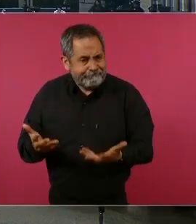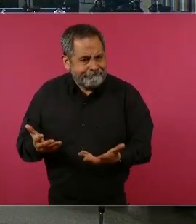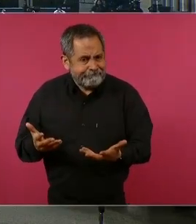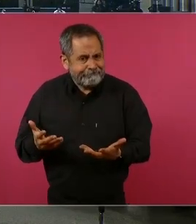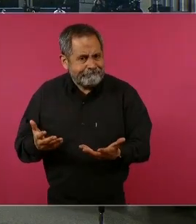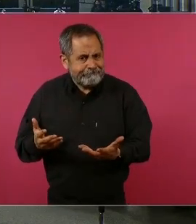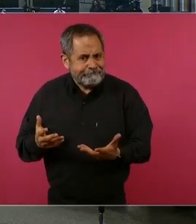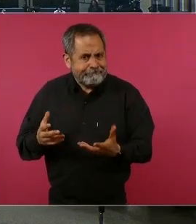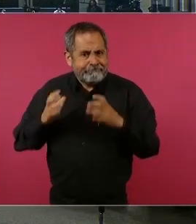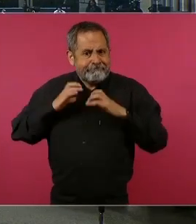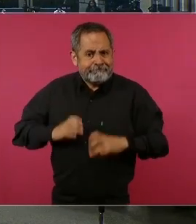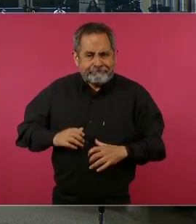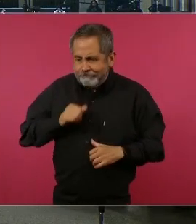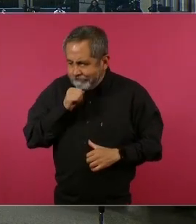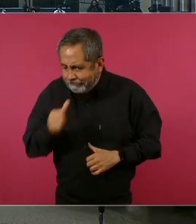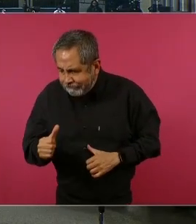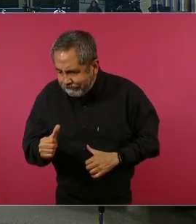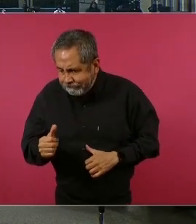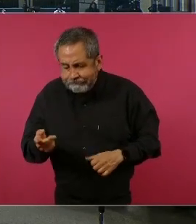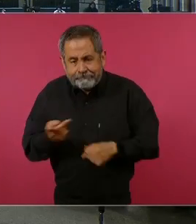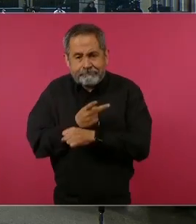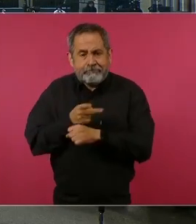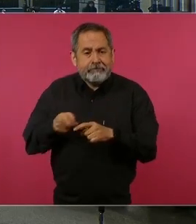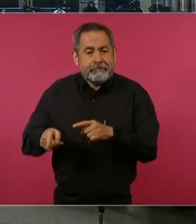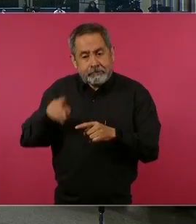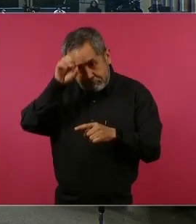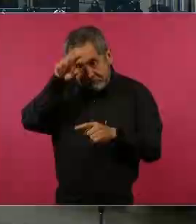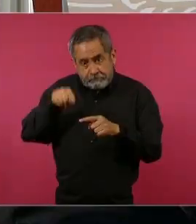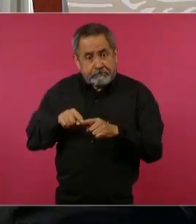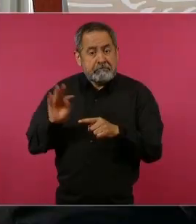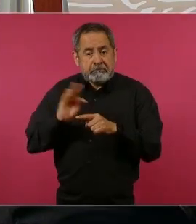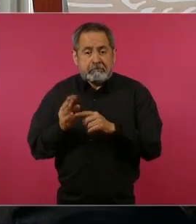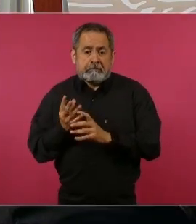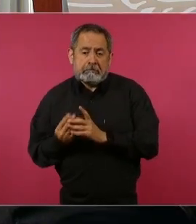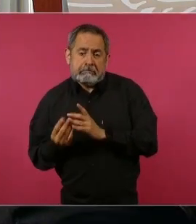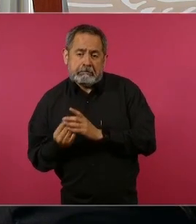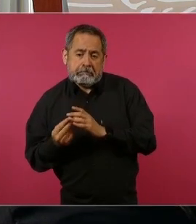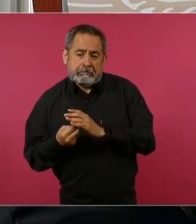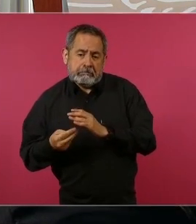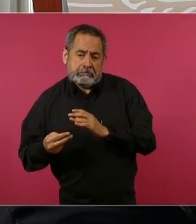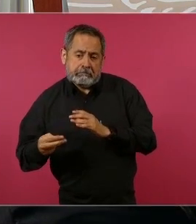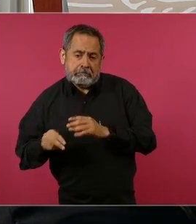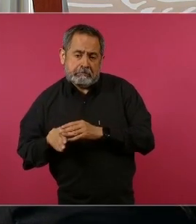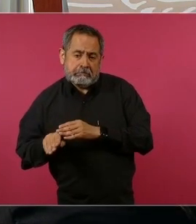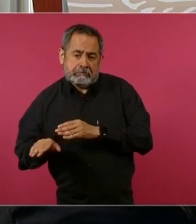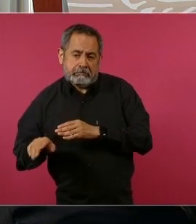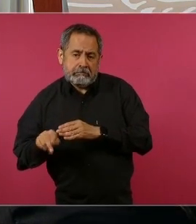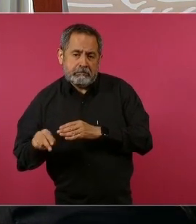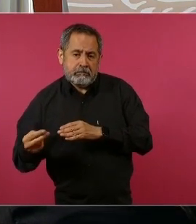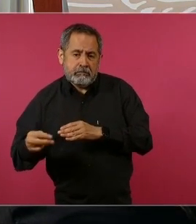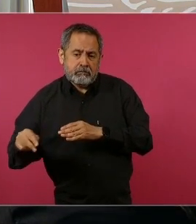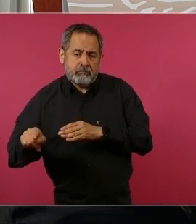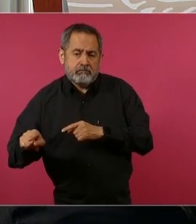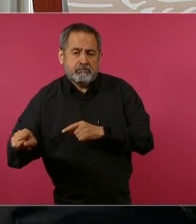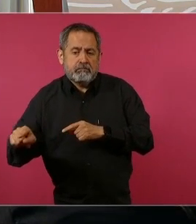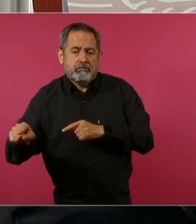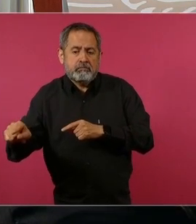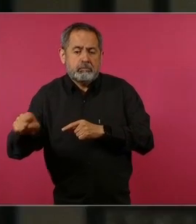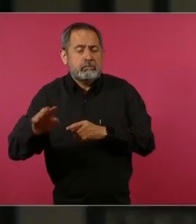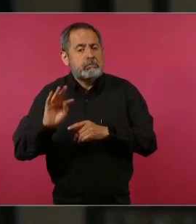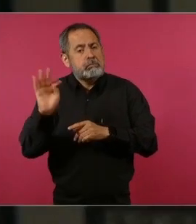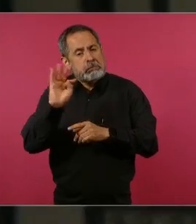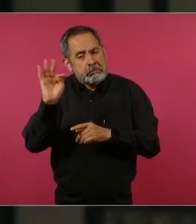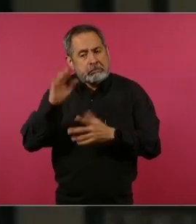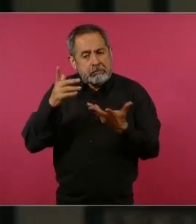lugar, quiere decir que hubo movimiento de los mineros al momento de la supuesta explosión. Eso podría